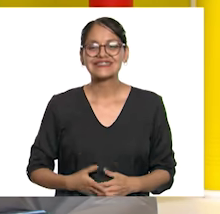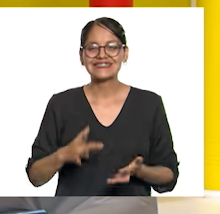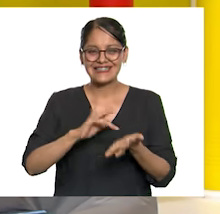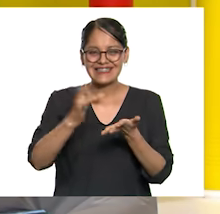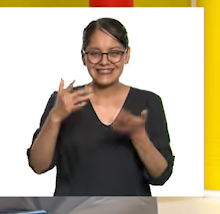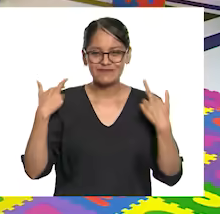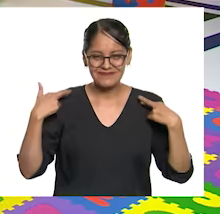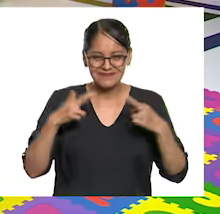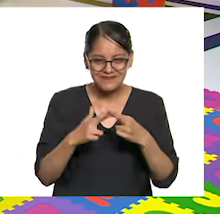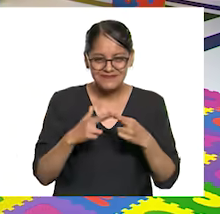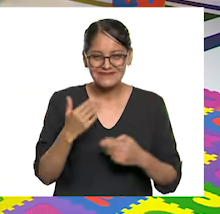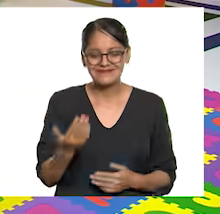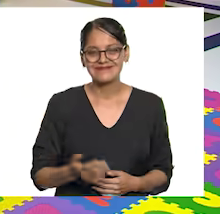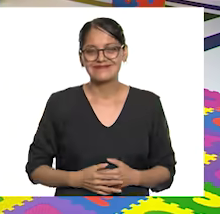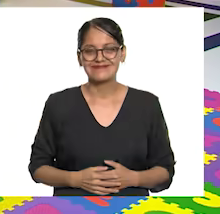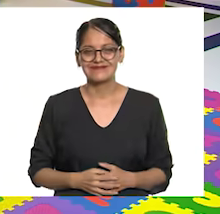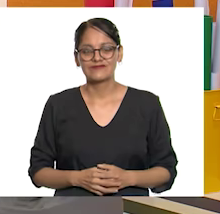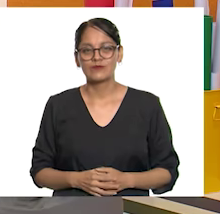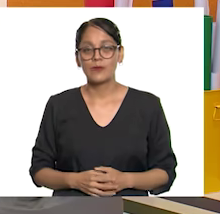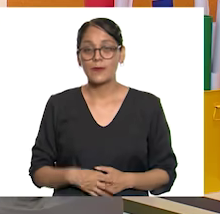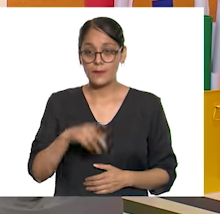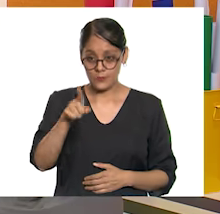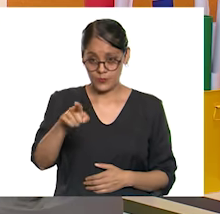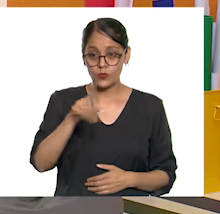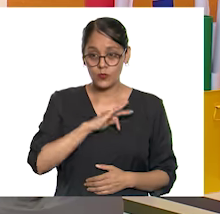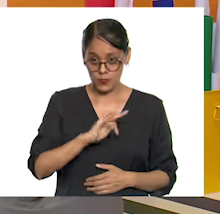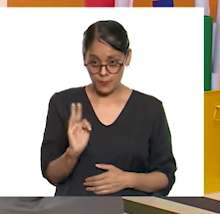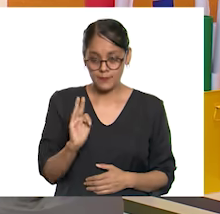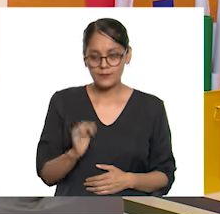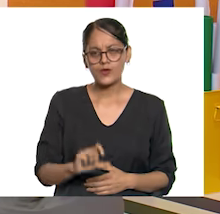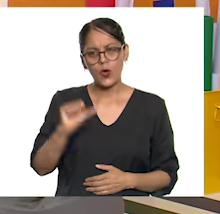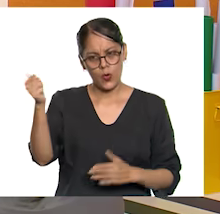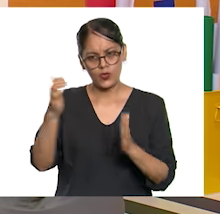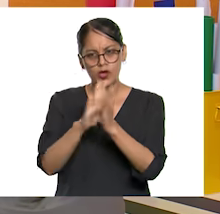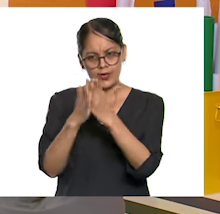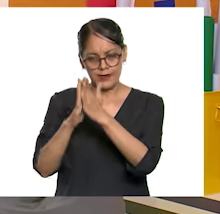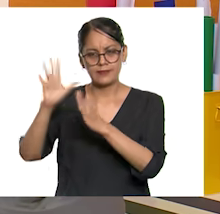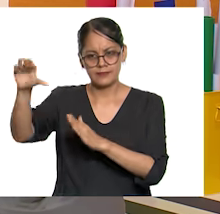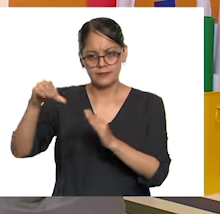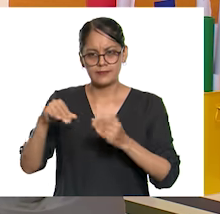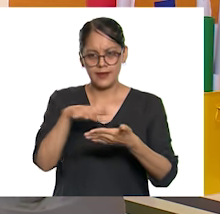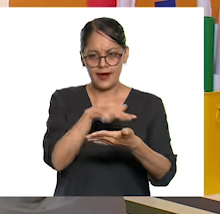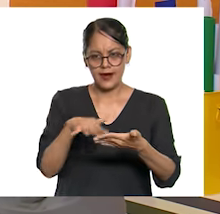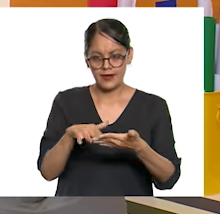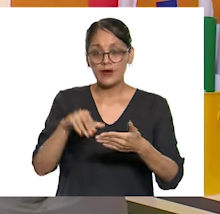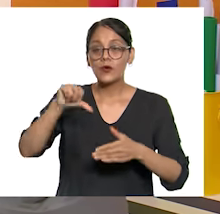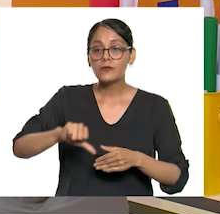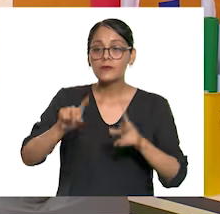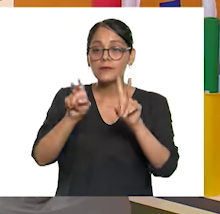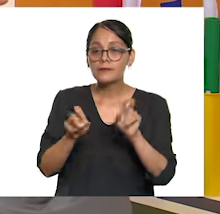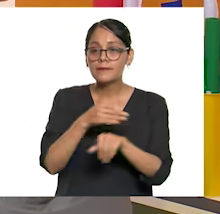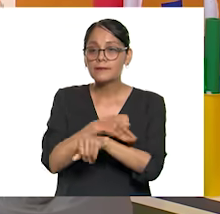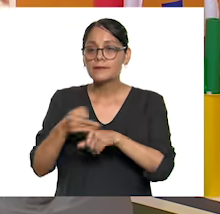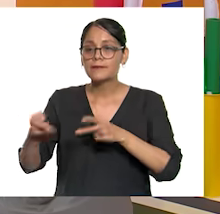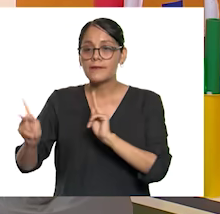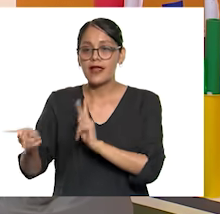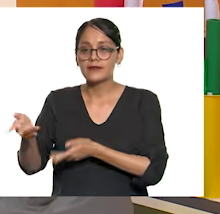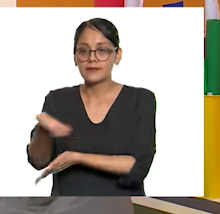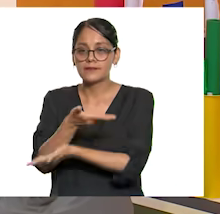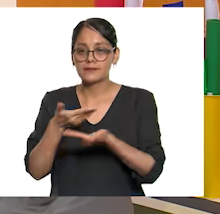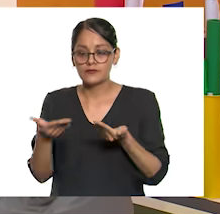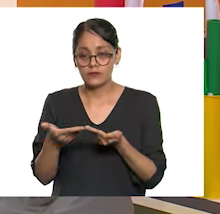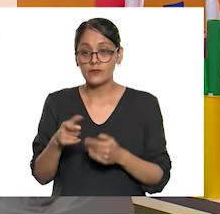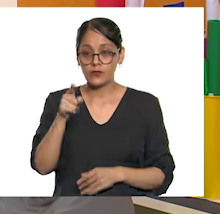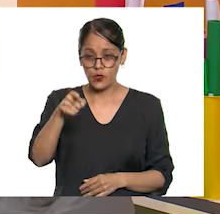gracias, maestra Lucero! Si te es posible, consulta otros libros y comenta el tema de hoy con tu familia. Y si